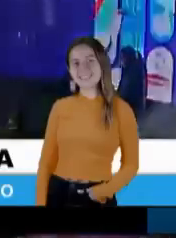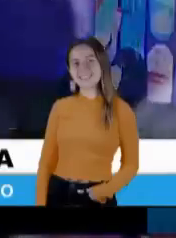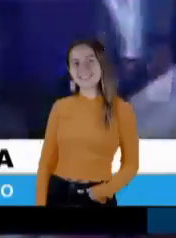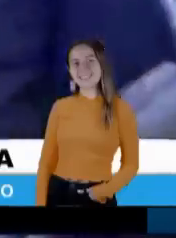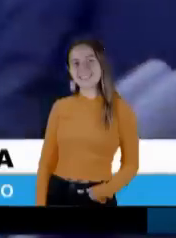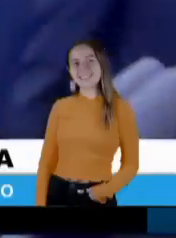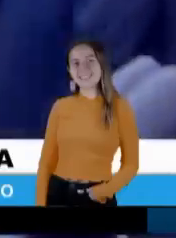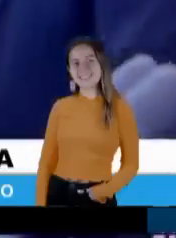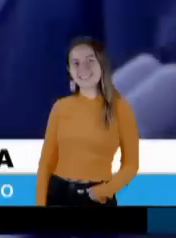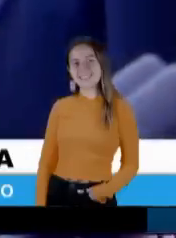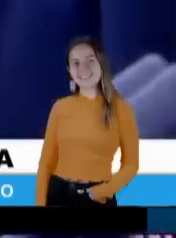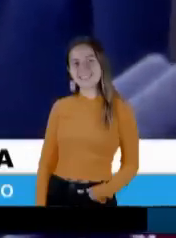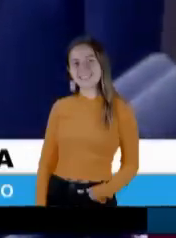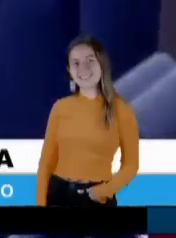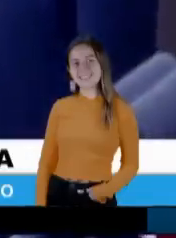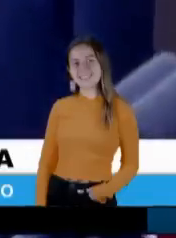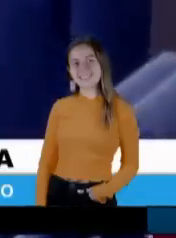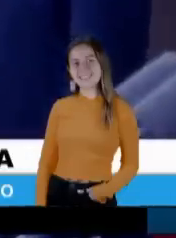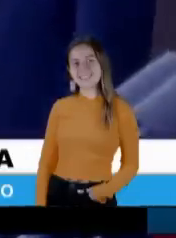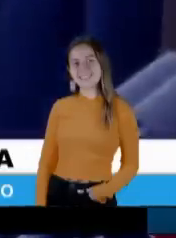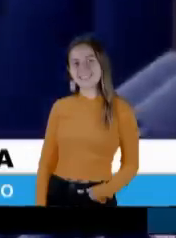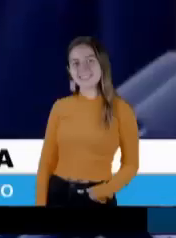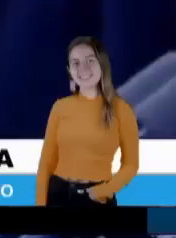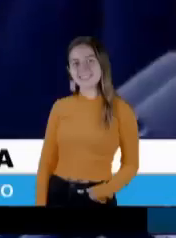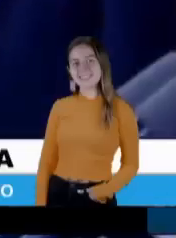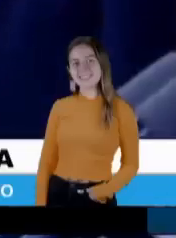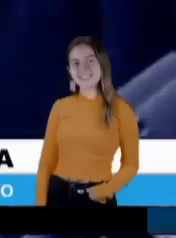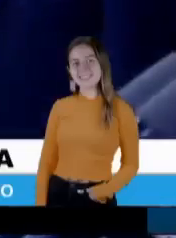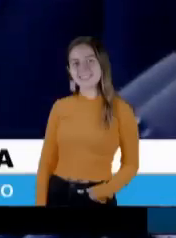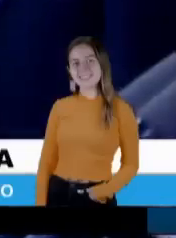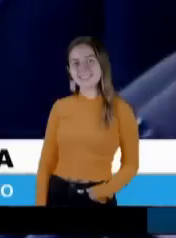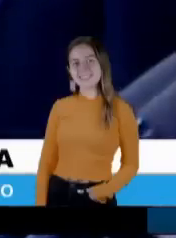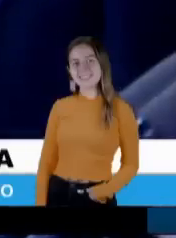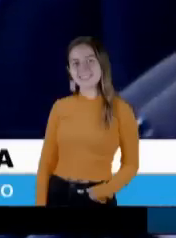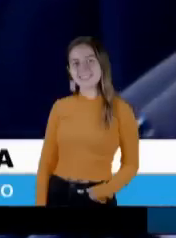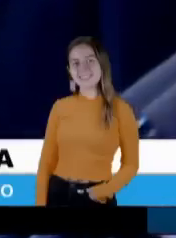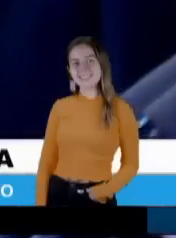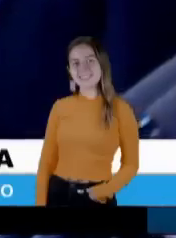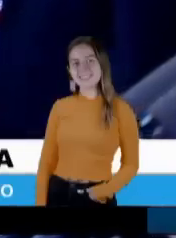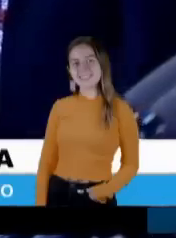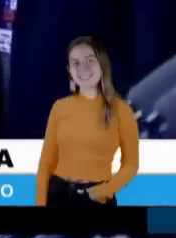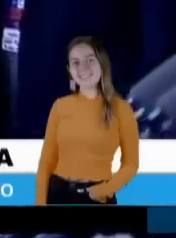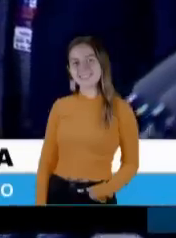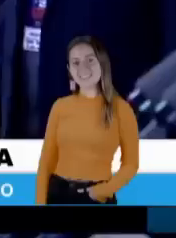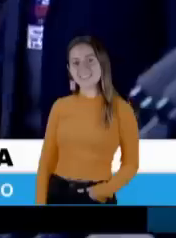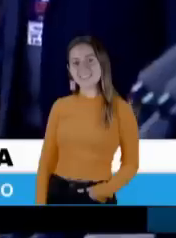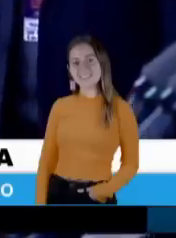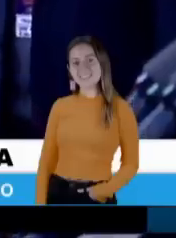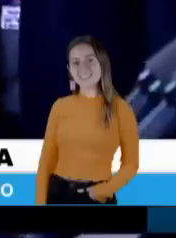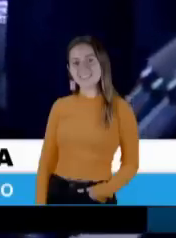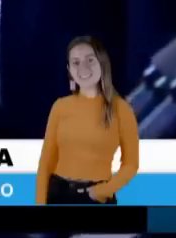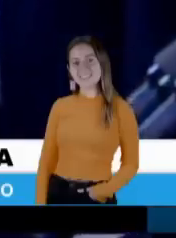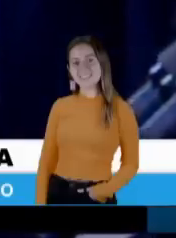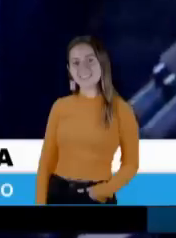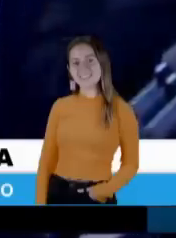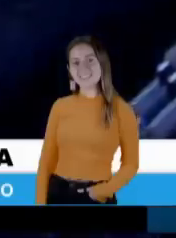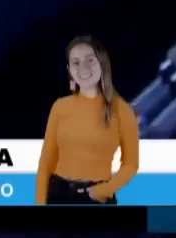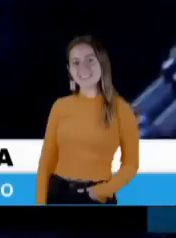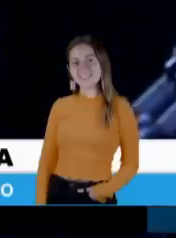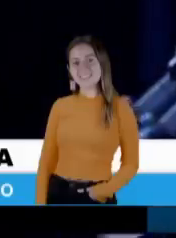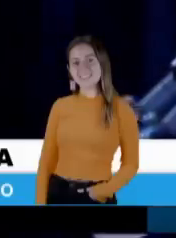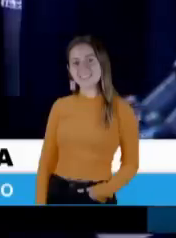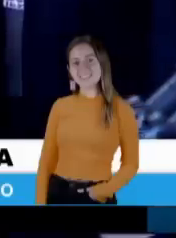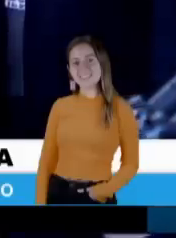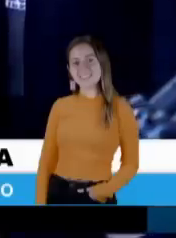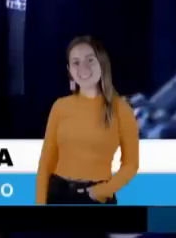de la Democracia Cristiana parece más compleja. Hace casi dos semanas, 9 expresidentes del partido enviaron una carta al